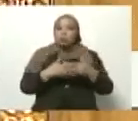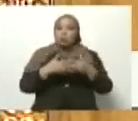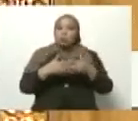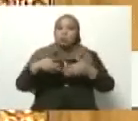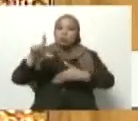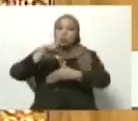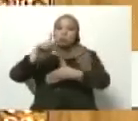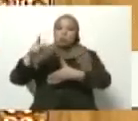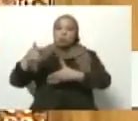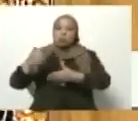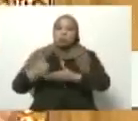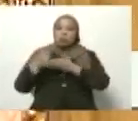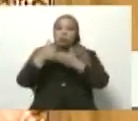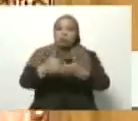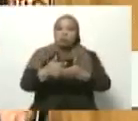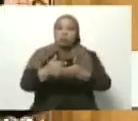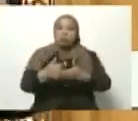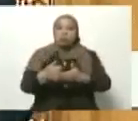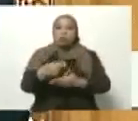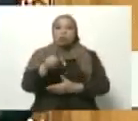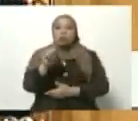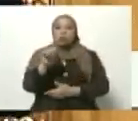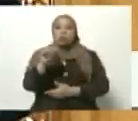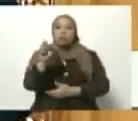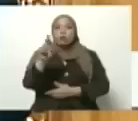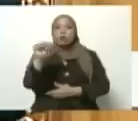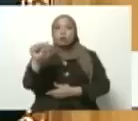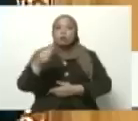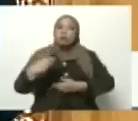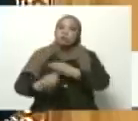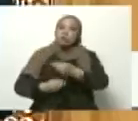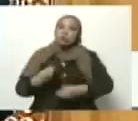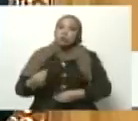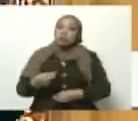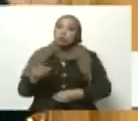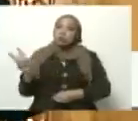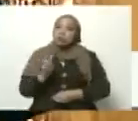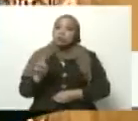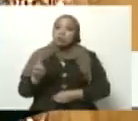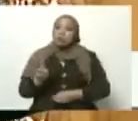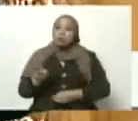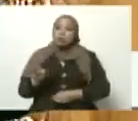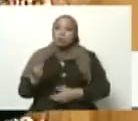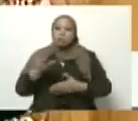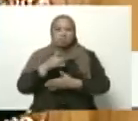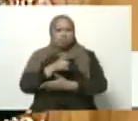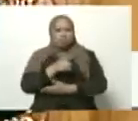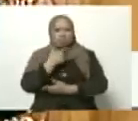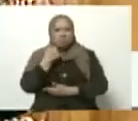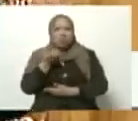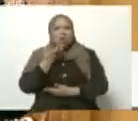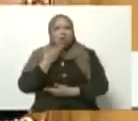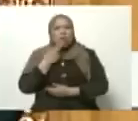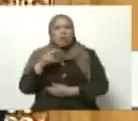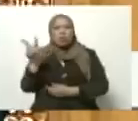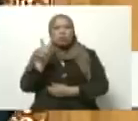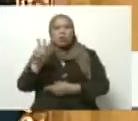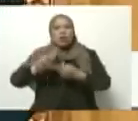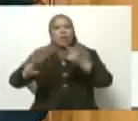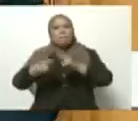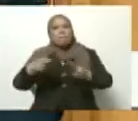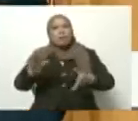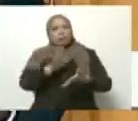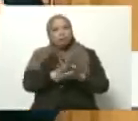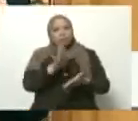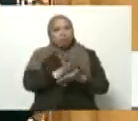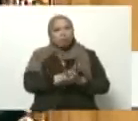Interamericano de Asistencia Recíproca, el famoso TIAR, que permite una invasión. Pero Venezuela se fue del TIAR hace como 8 años, pero más aún,